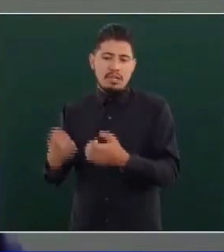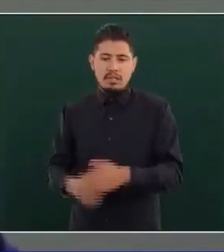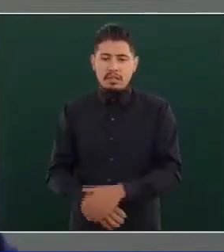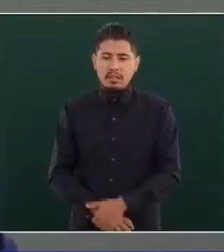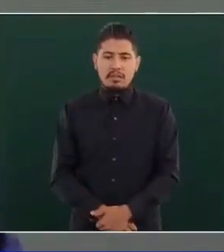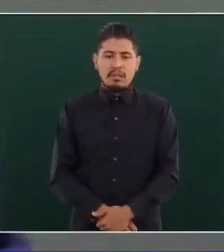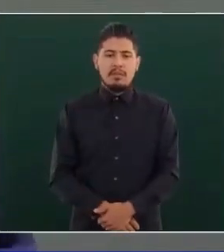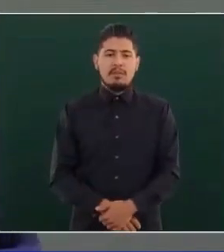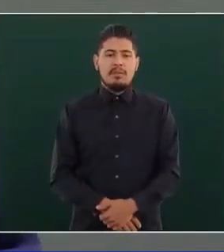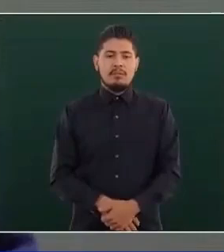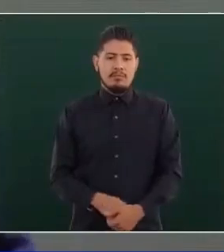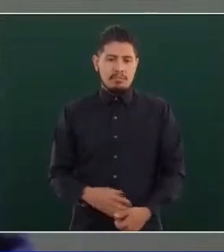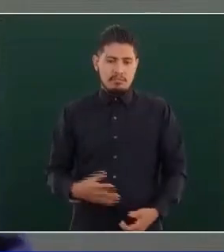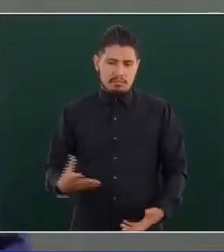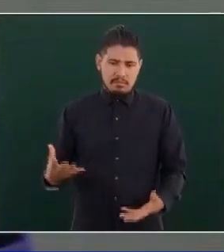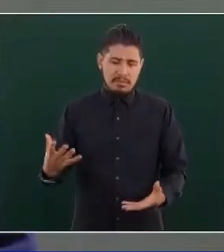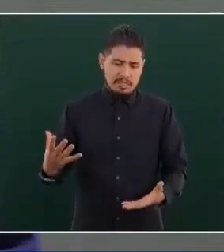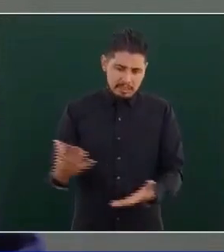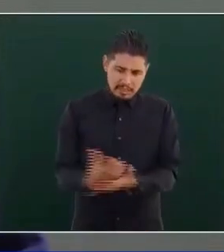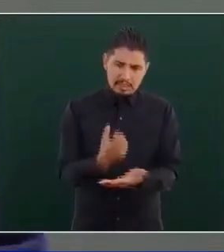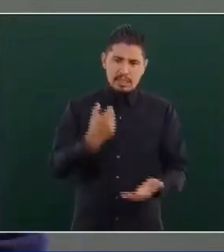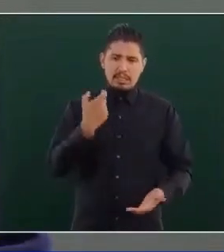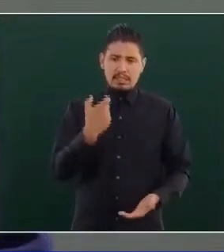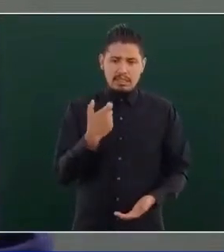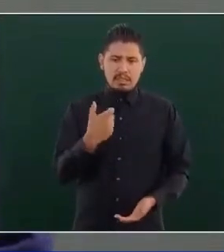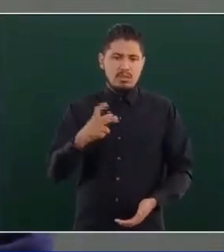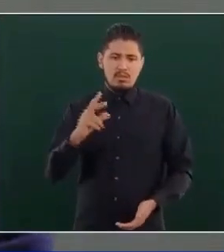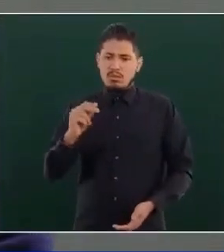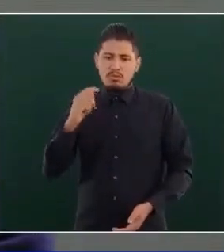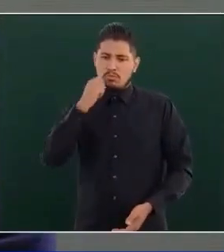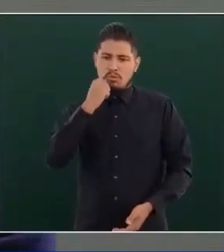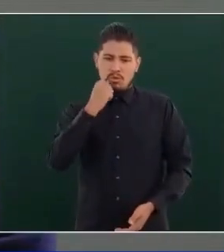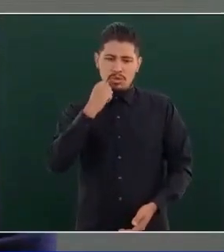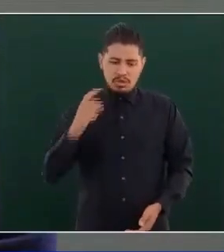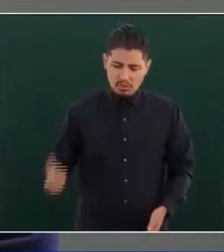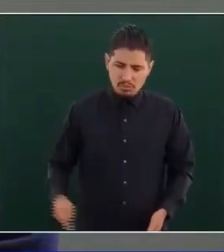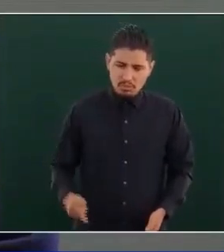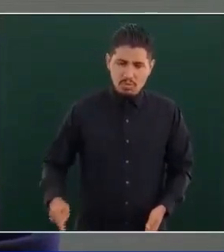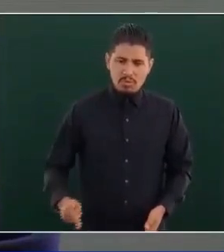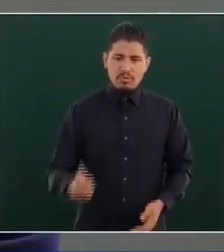pues va por la ganancia, no les importa el pueblo.